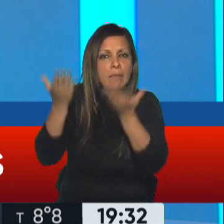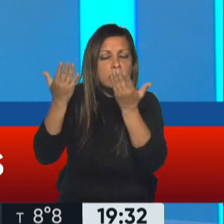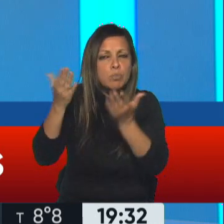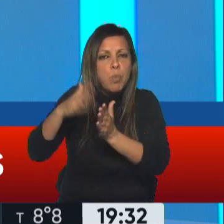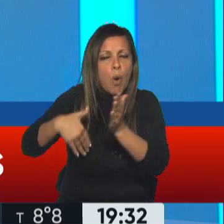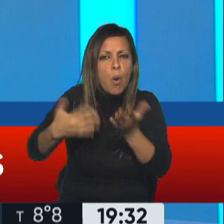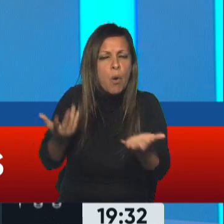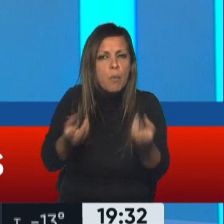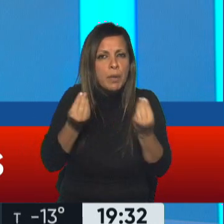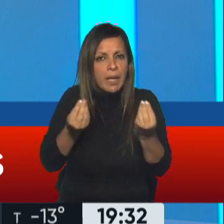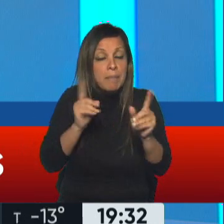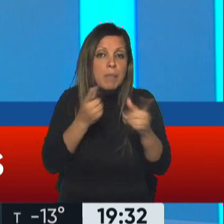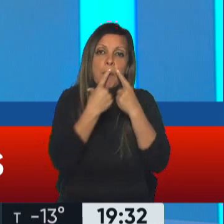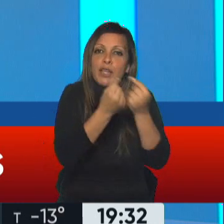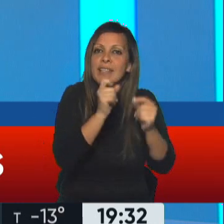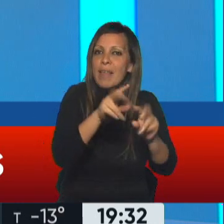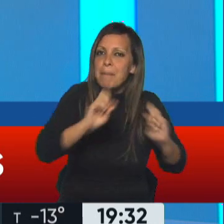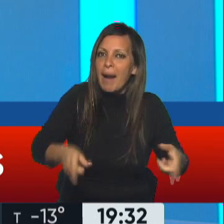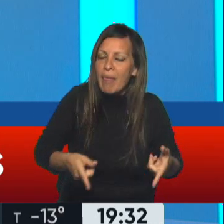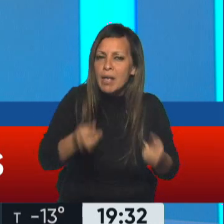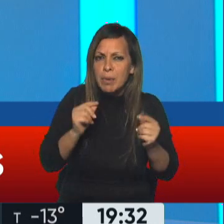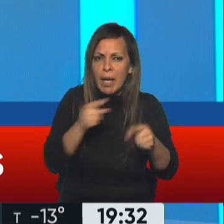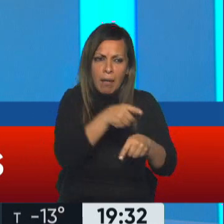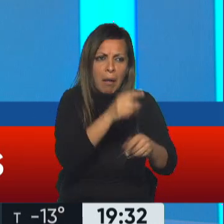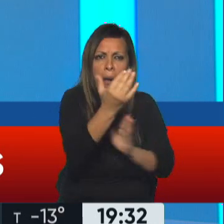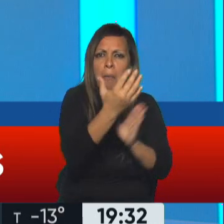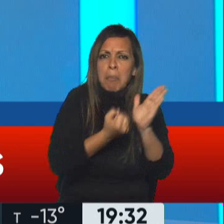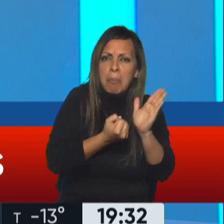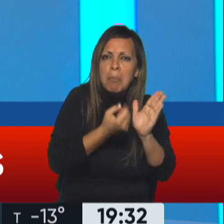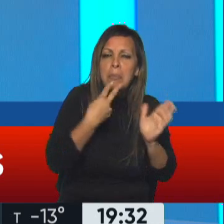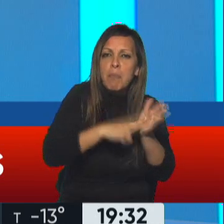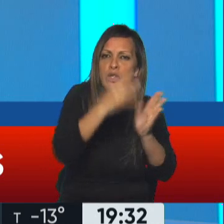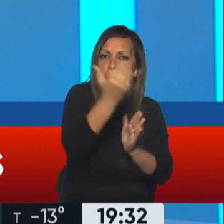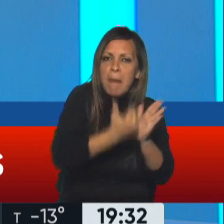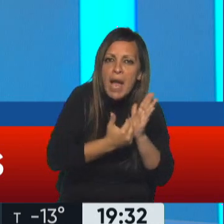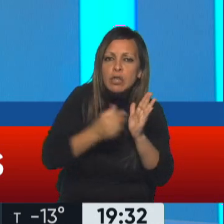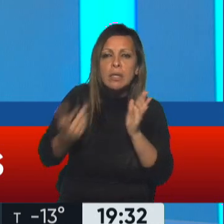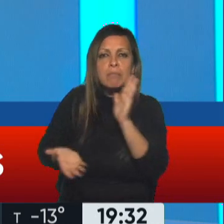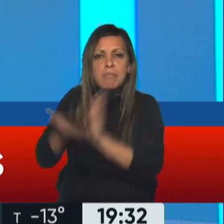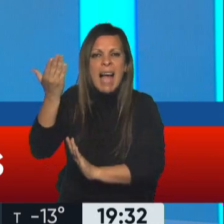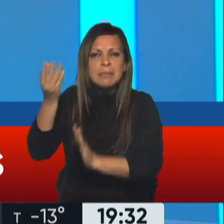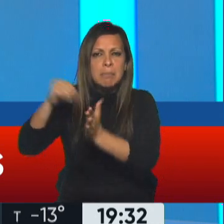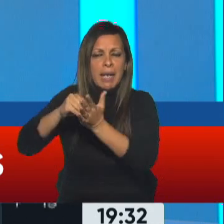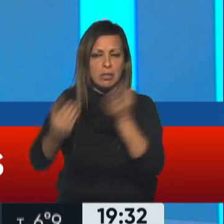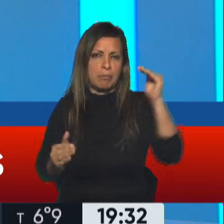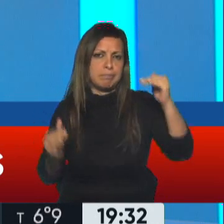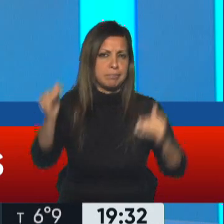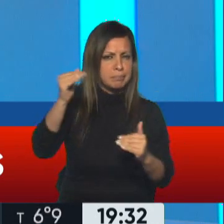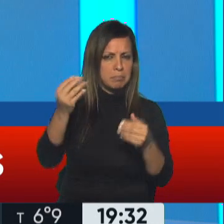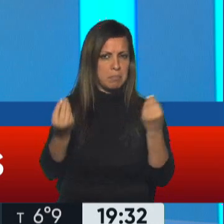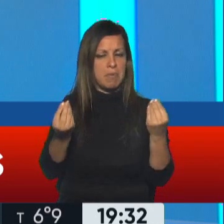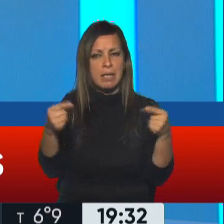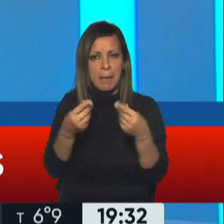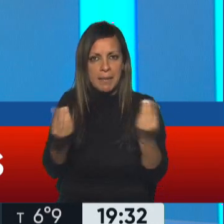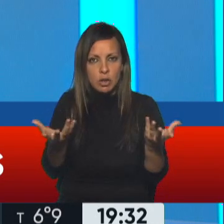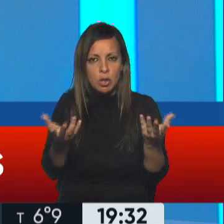panaderos, ¿no? Cómo se favorecía la exportación y se dañaba el mercado interno, en donde tenían que afrontar los aumentos constantes en las bolsas de harina,